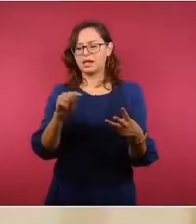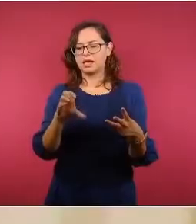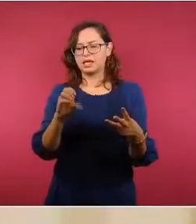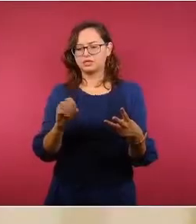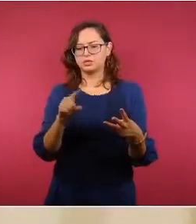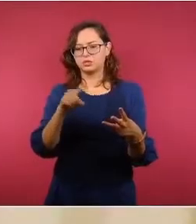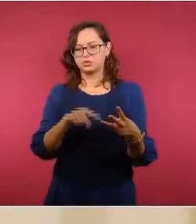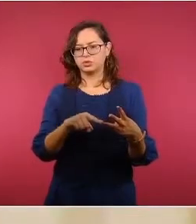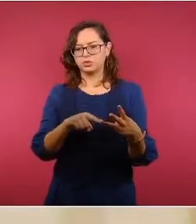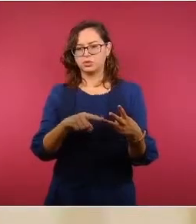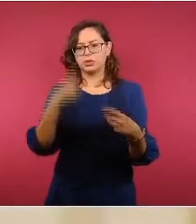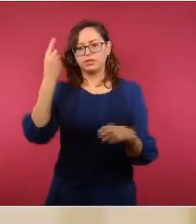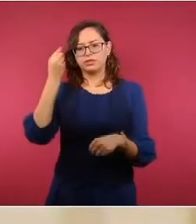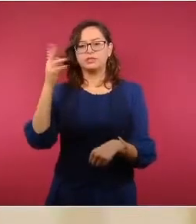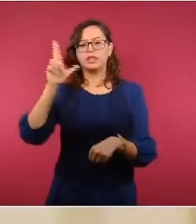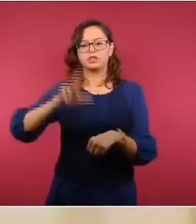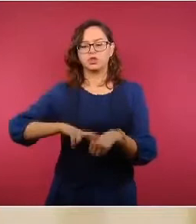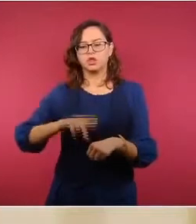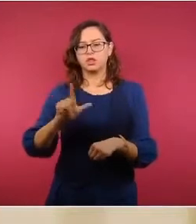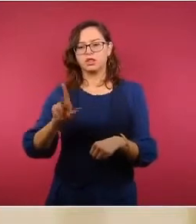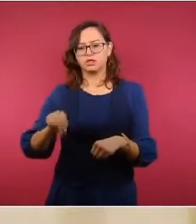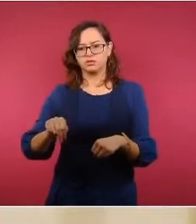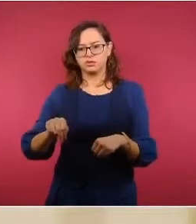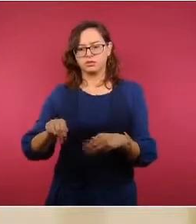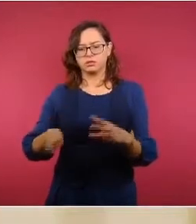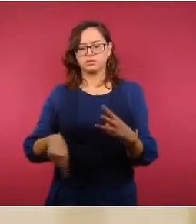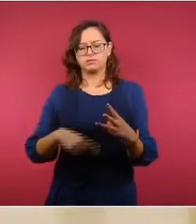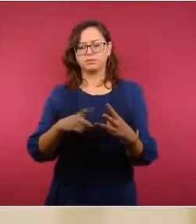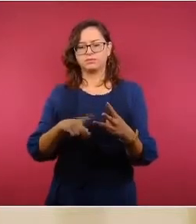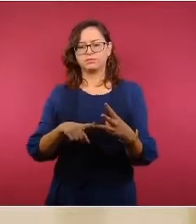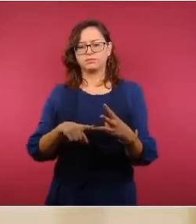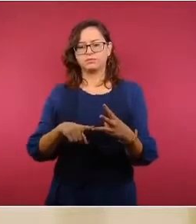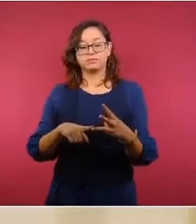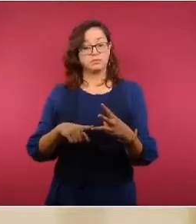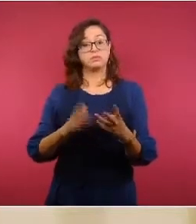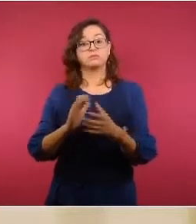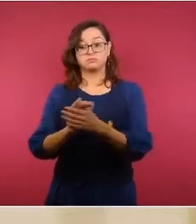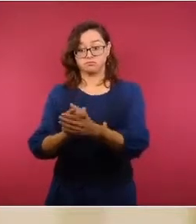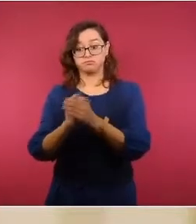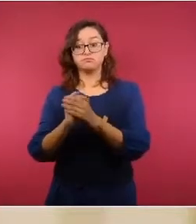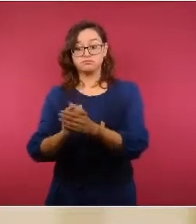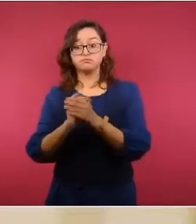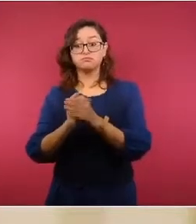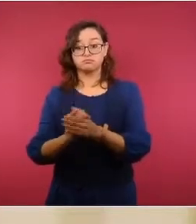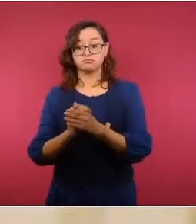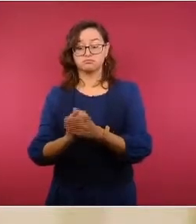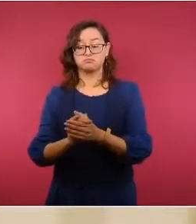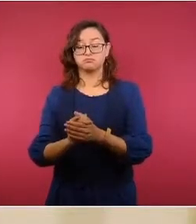de la Lotería Nacional, porque continúa